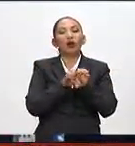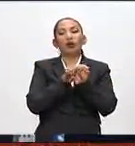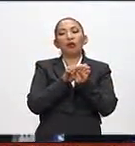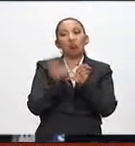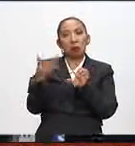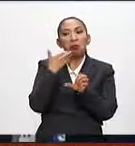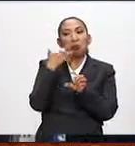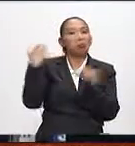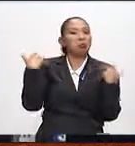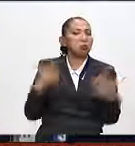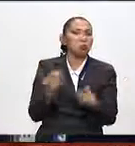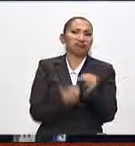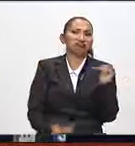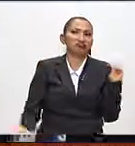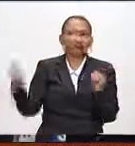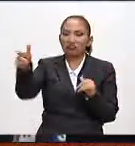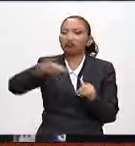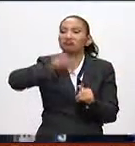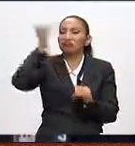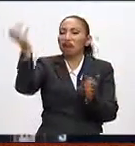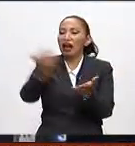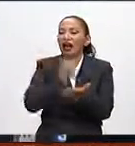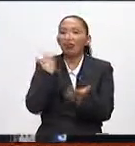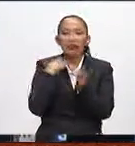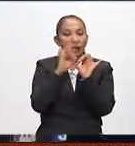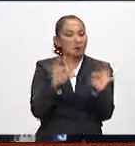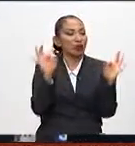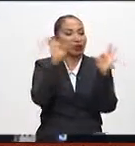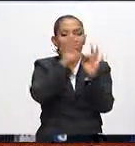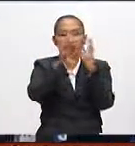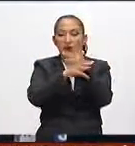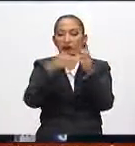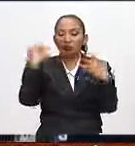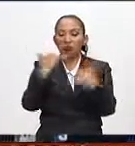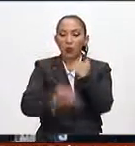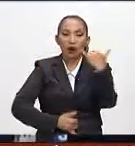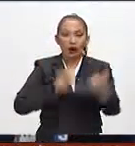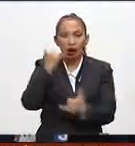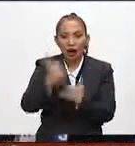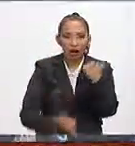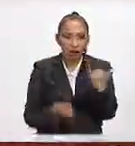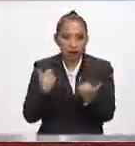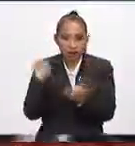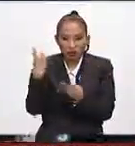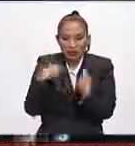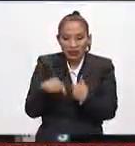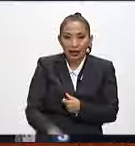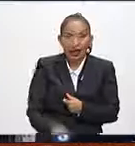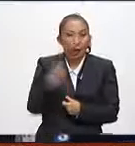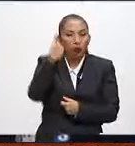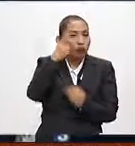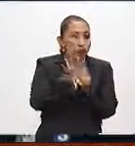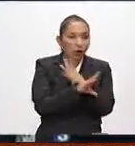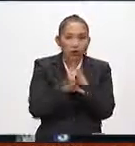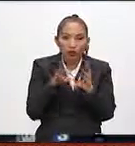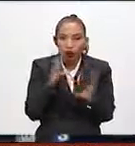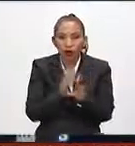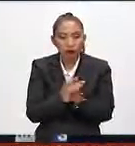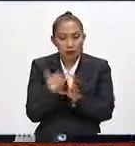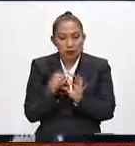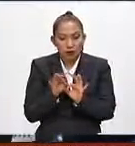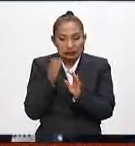está habituado a ganar cosas importantes y por eso vine acá. Y uno de los motivos